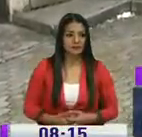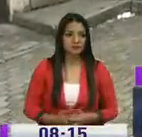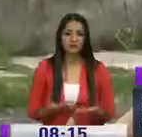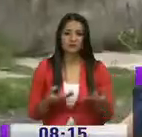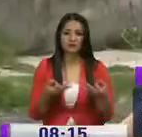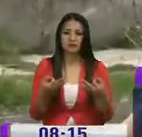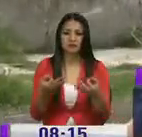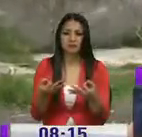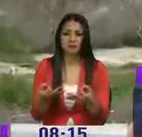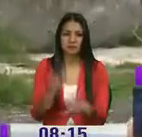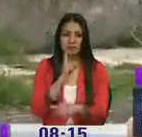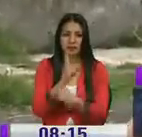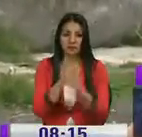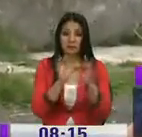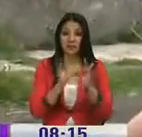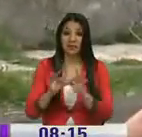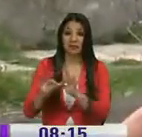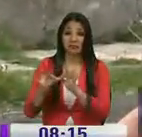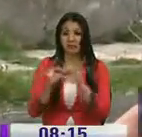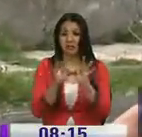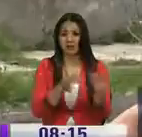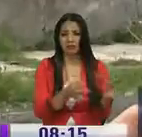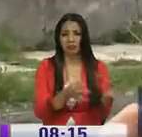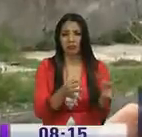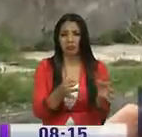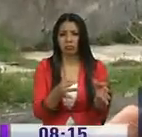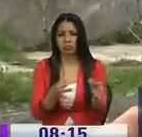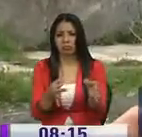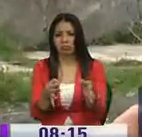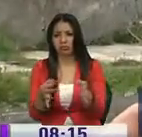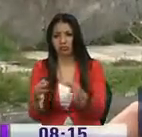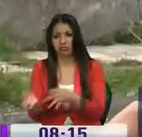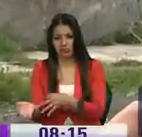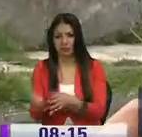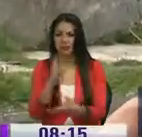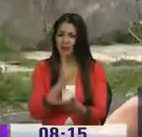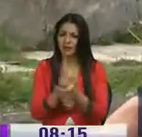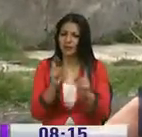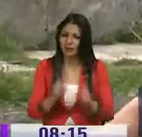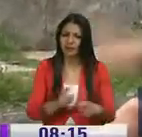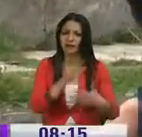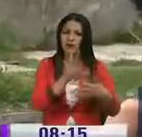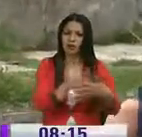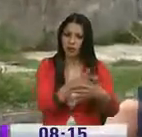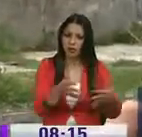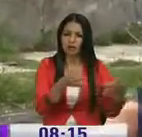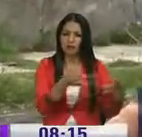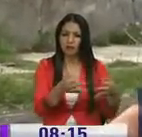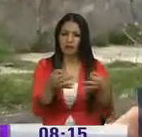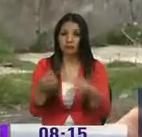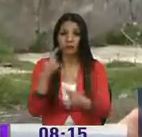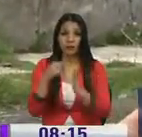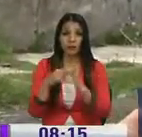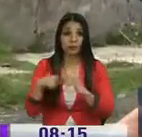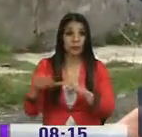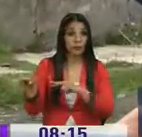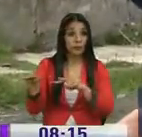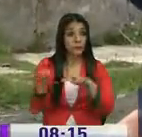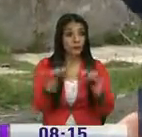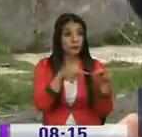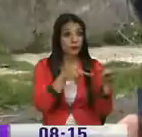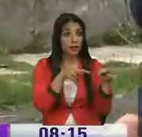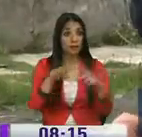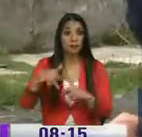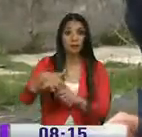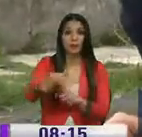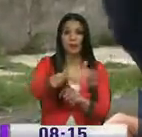los mantenimientos son demasiado espaciados y tendrían que tener en cuenta que allí si ustedes pasaron por el